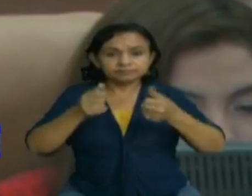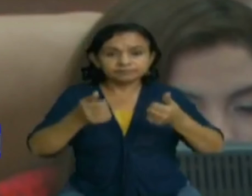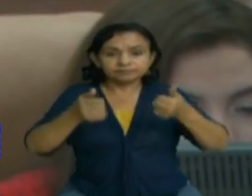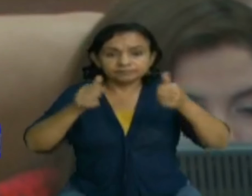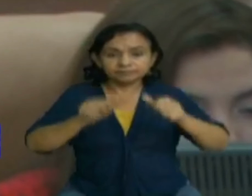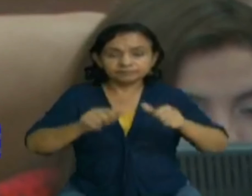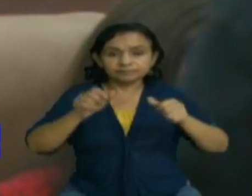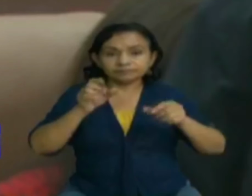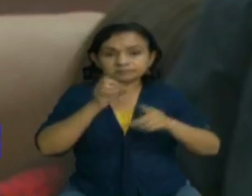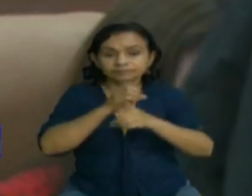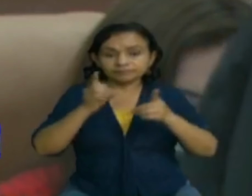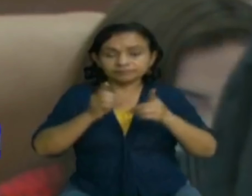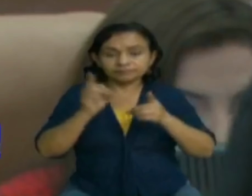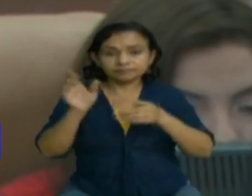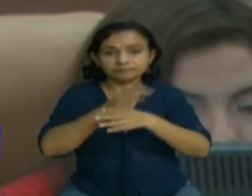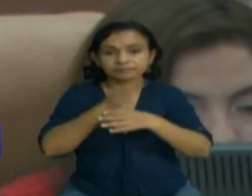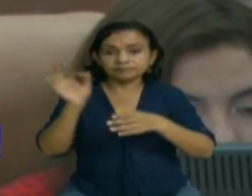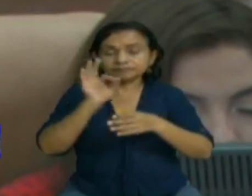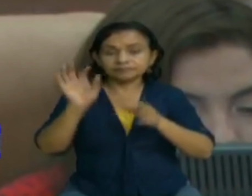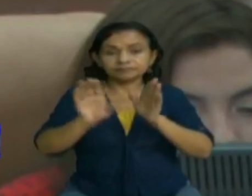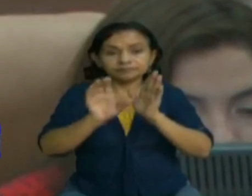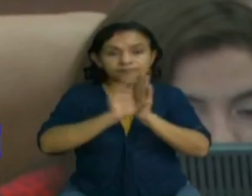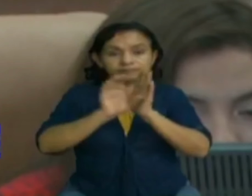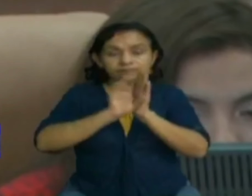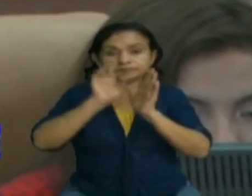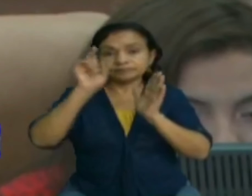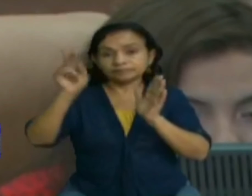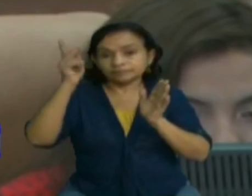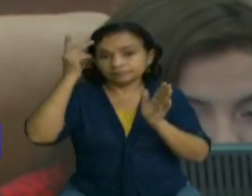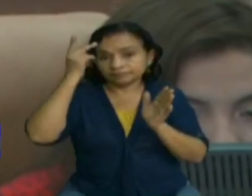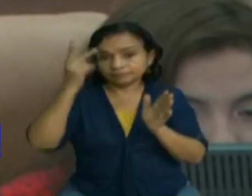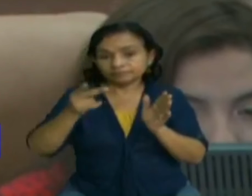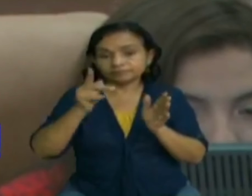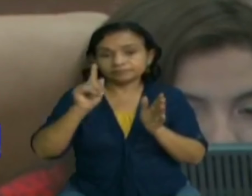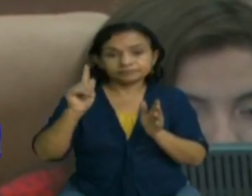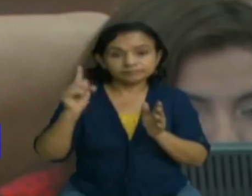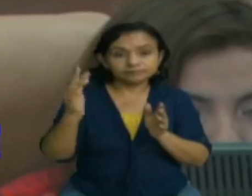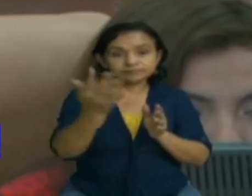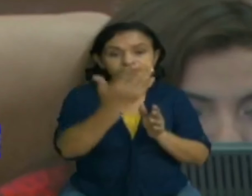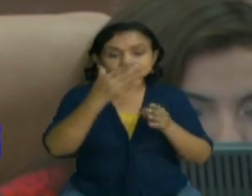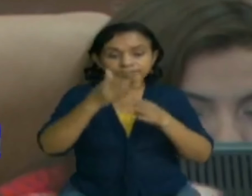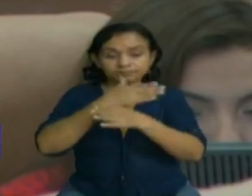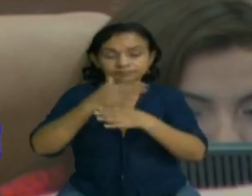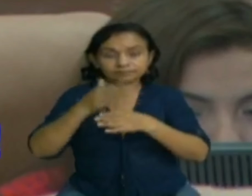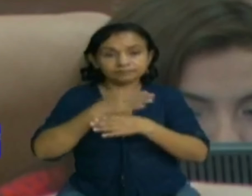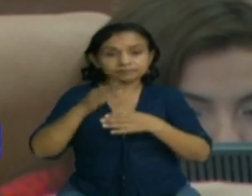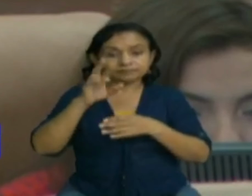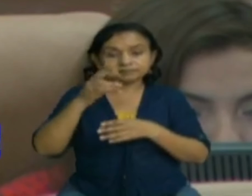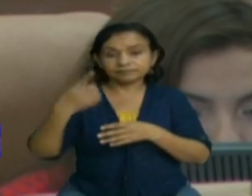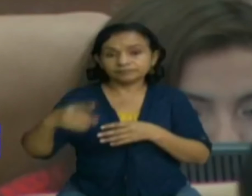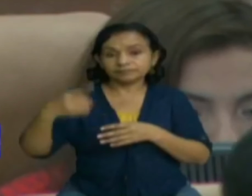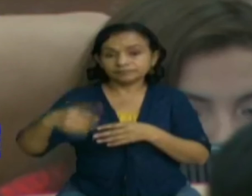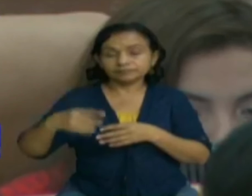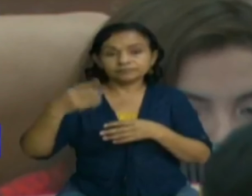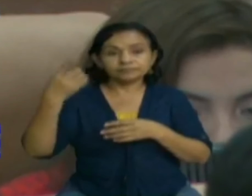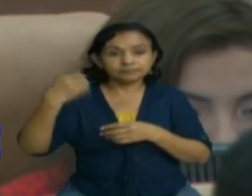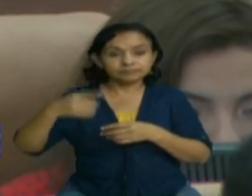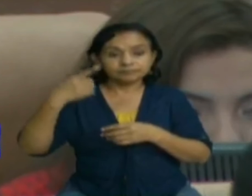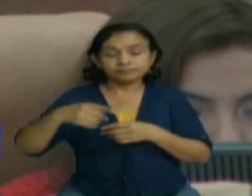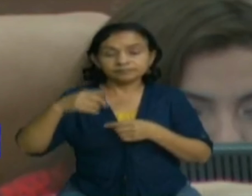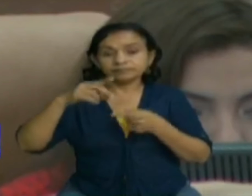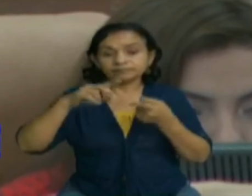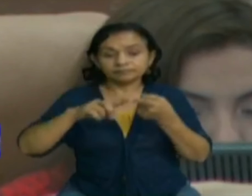las garantías procesales constitucionales que se aplican a todas las ramas del derecho, incluyendo el derecho